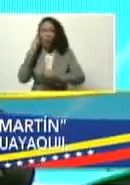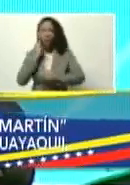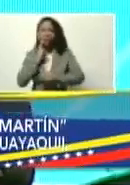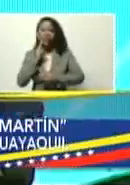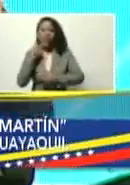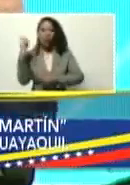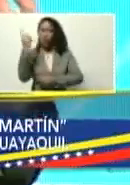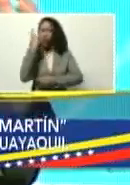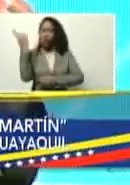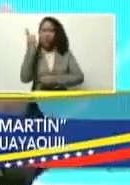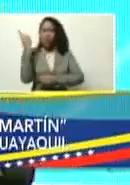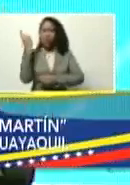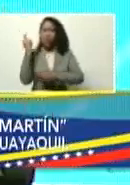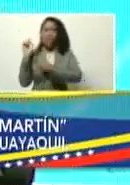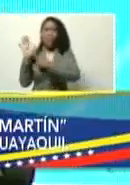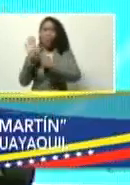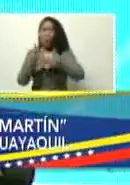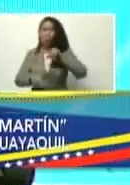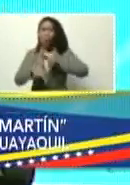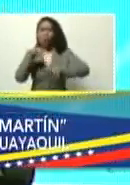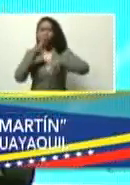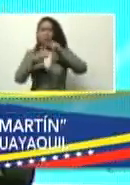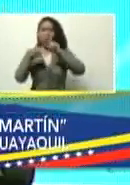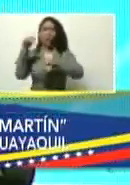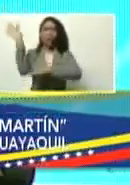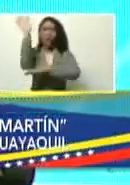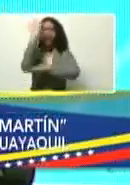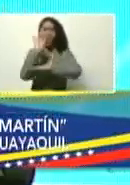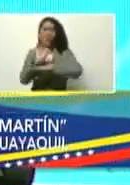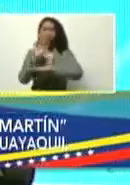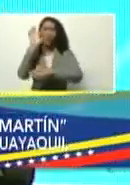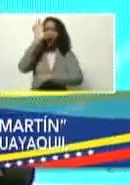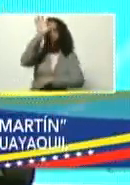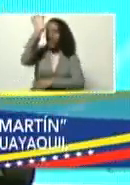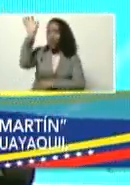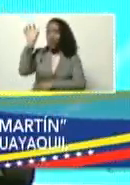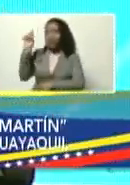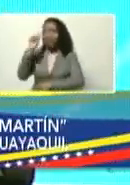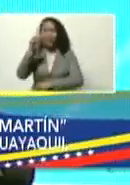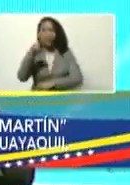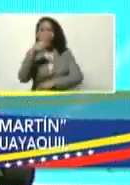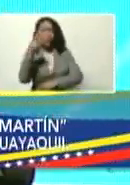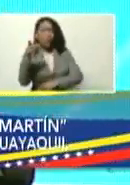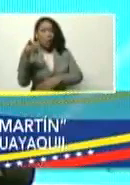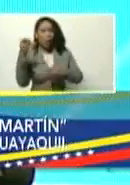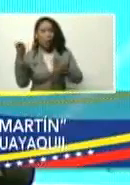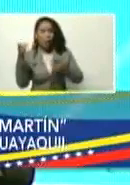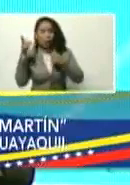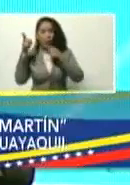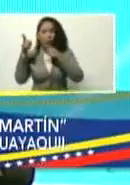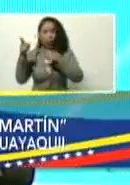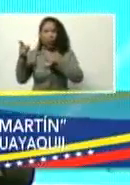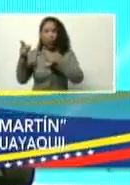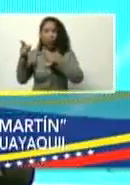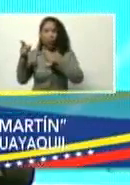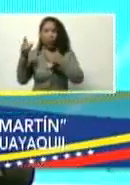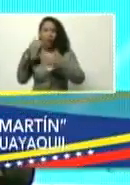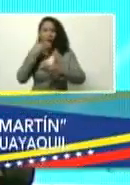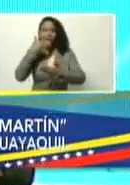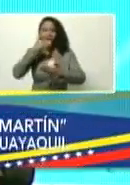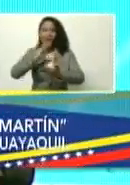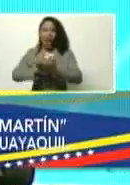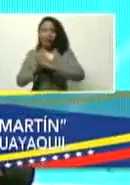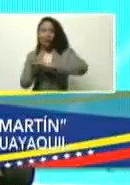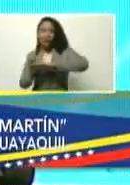se planteaba la construcción de esta Federación de Naciones, sino incluso en su Carta de